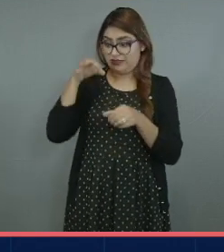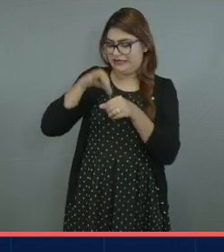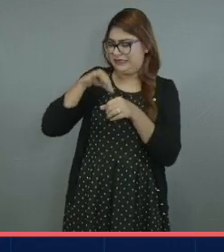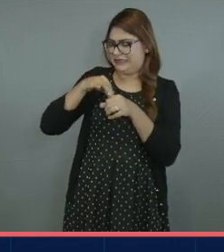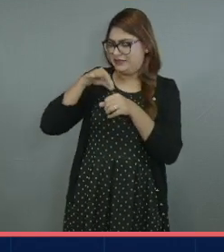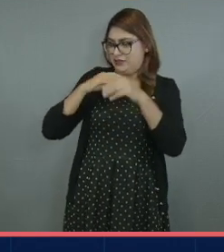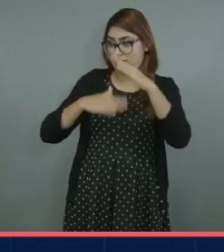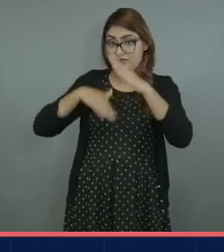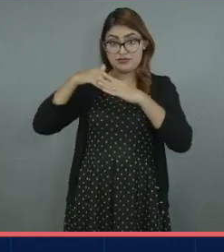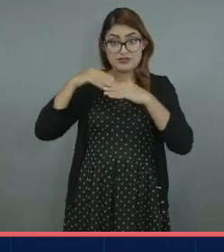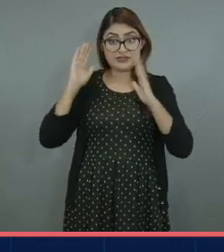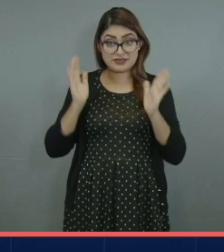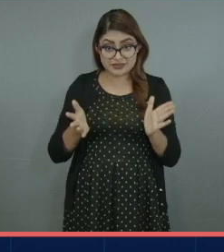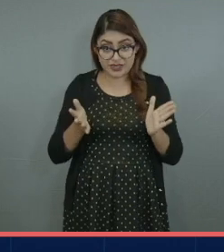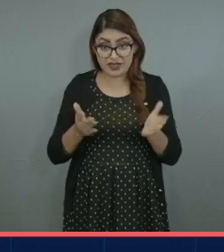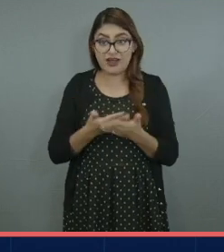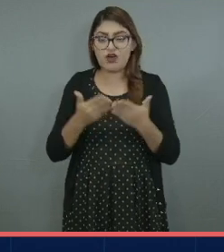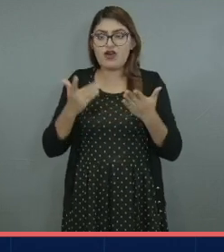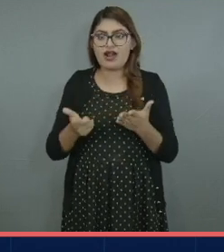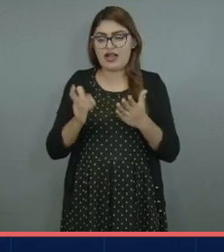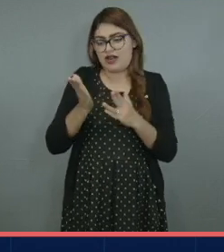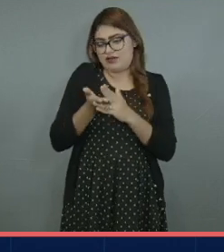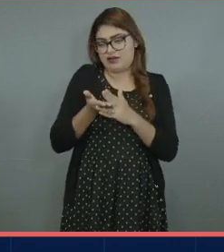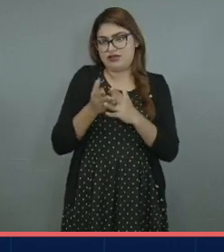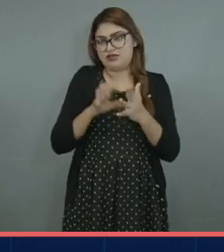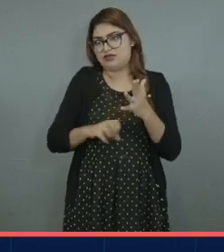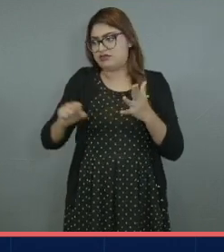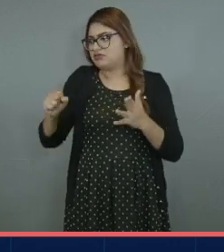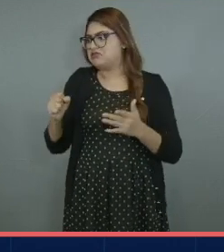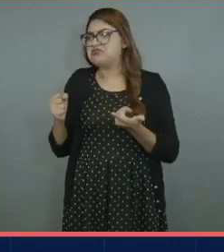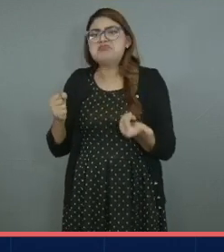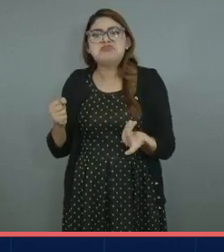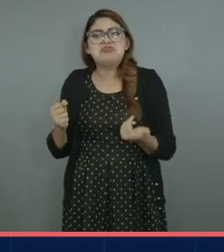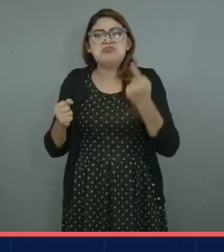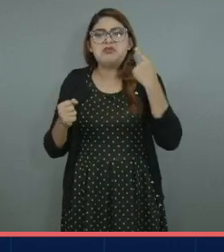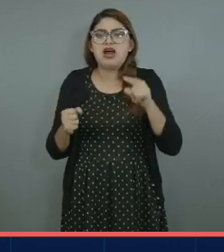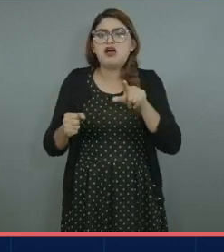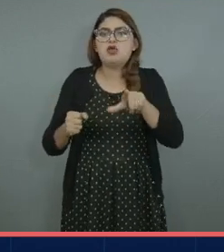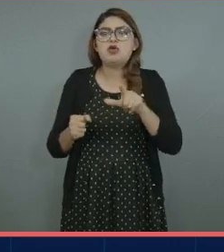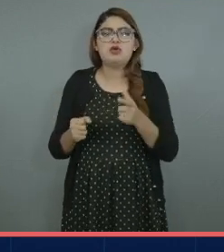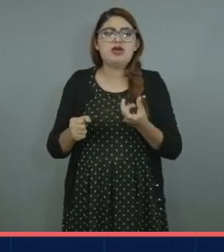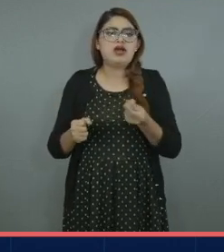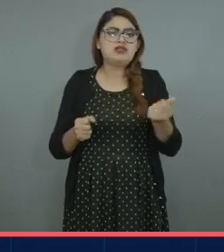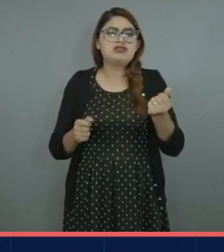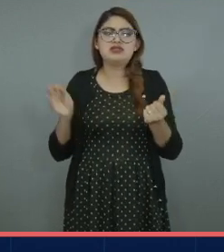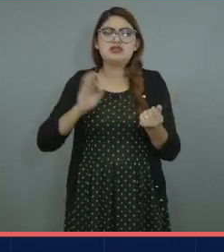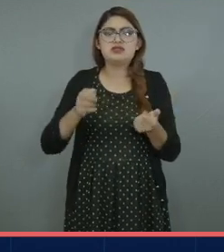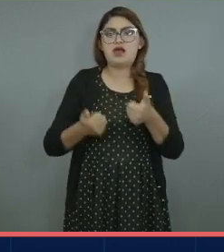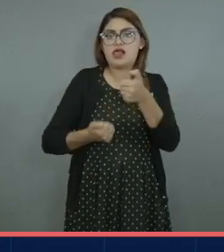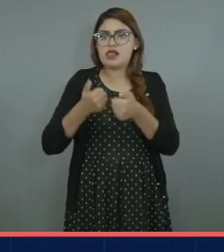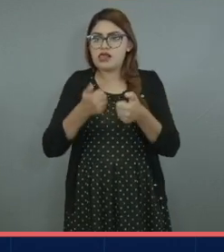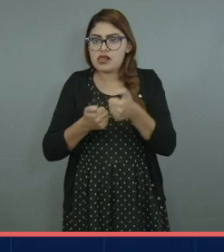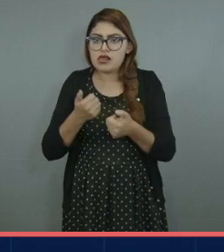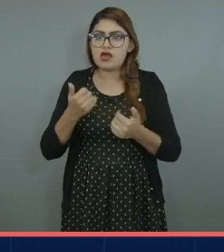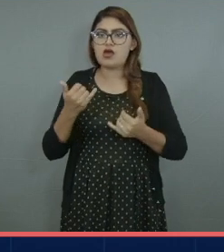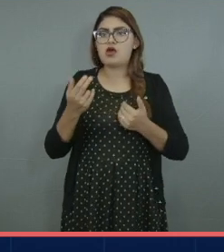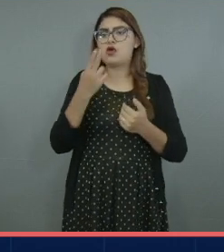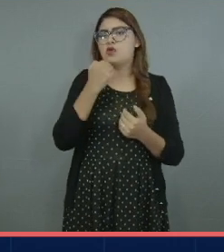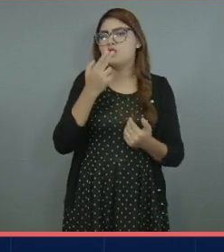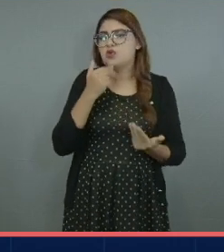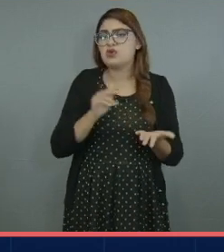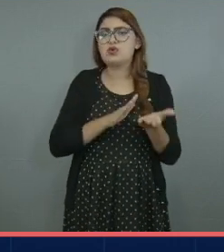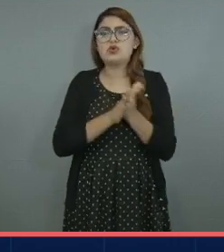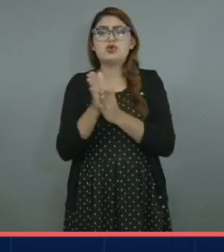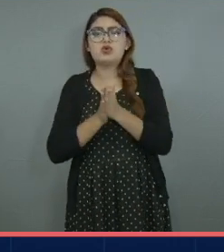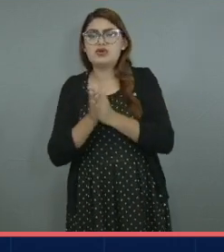gastar con estas moneditas, pues puede ser un videojuego, dulces,